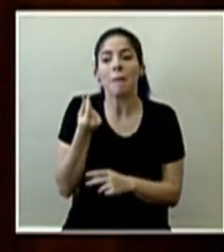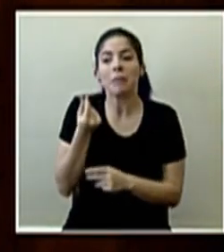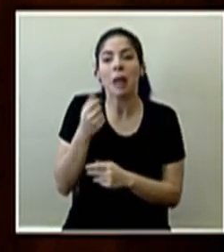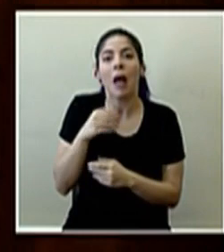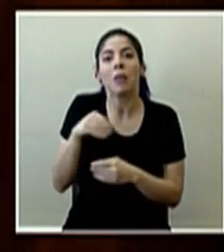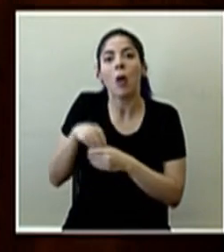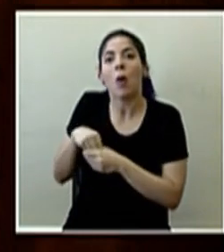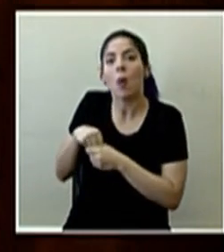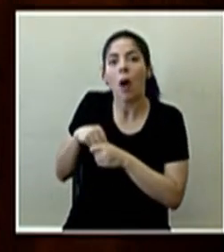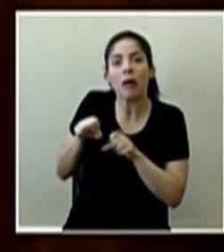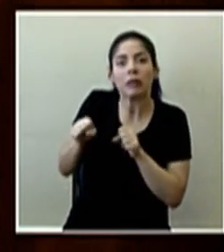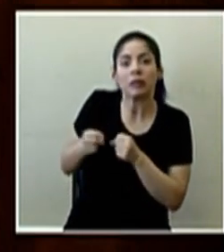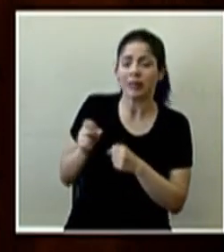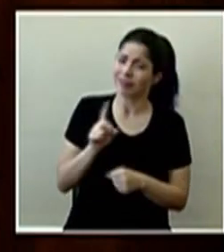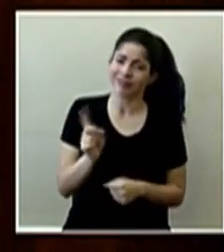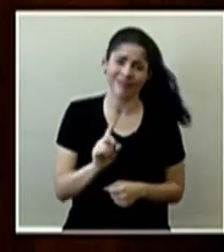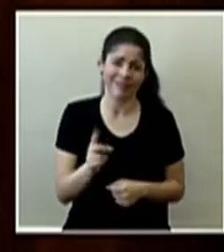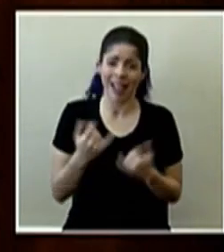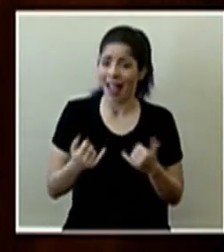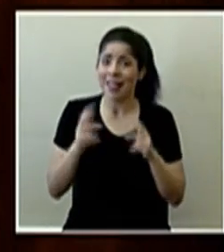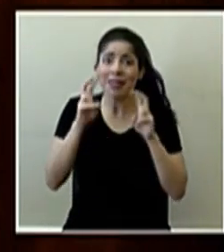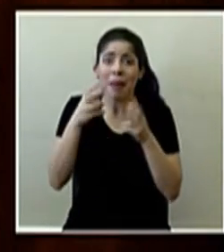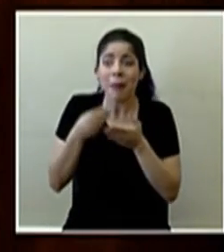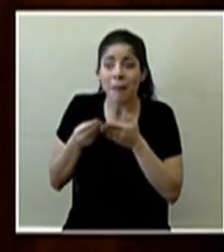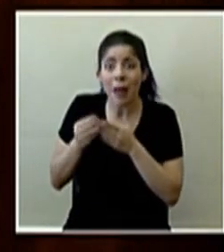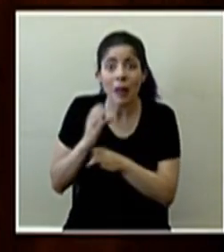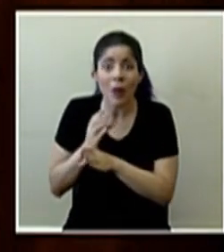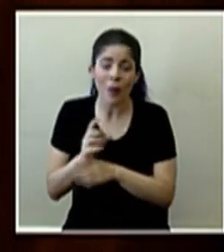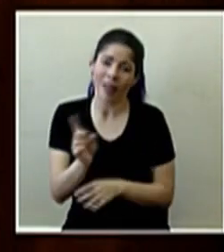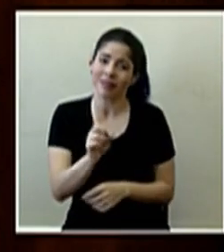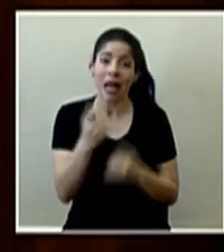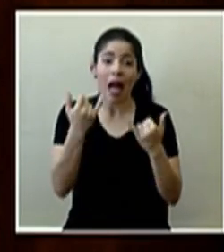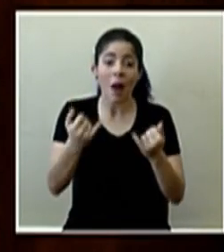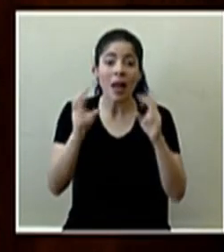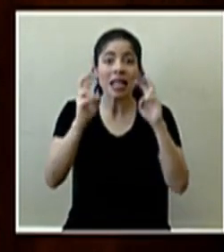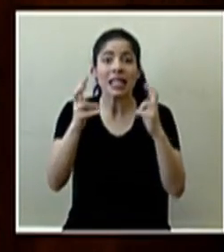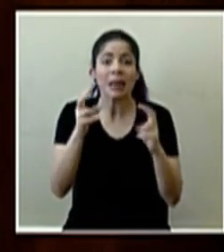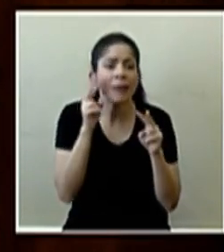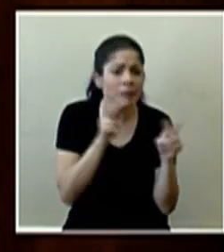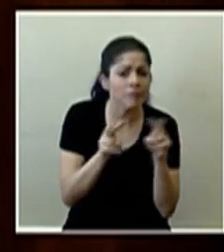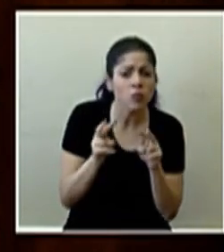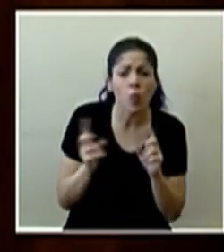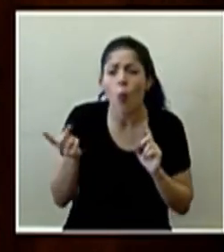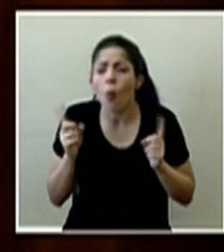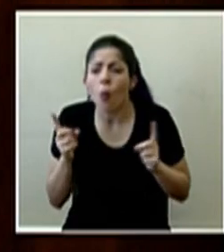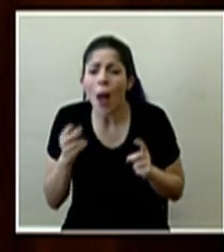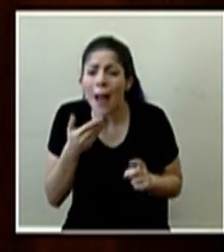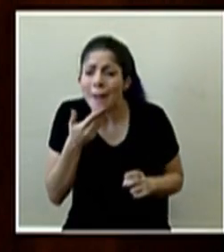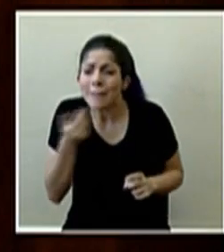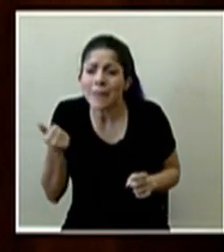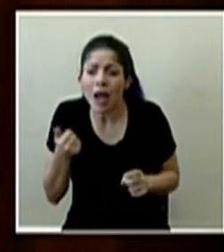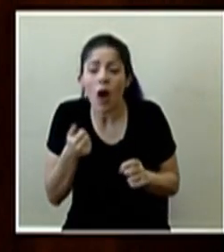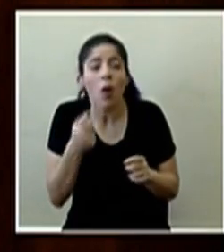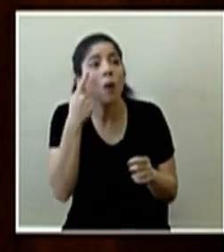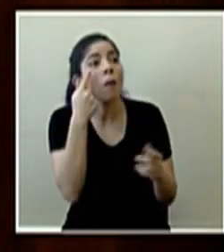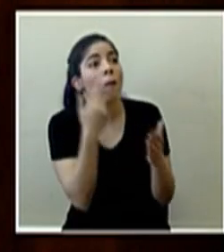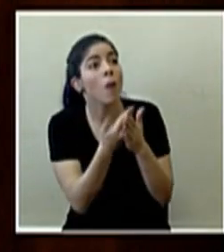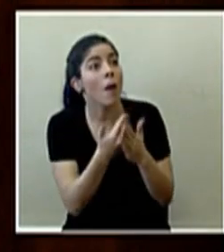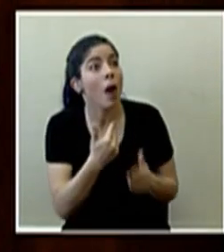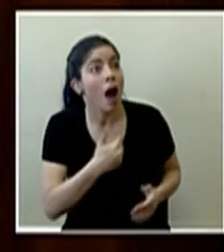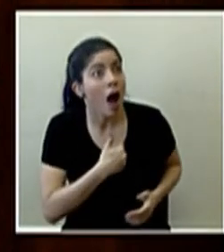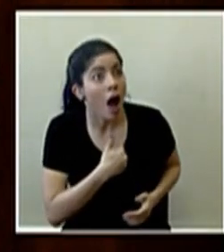Eso no está en juego aquí. Este no es un tema de recursos. Es un tema de cuál es la medida más basada en la